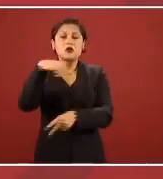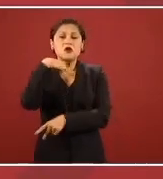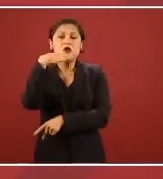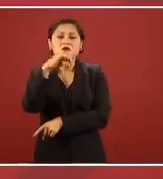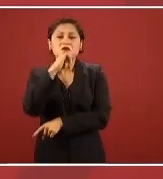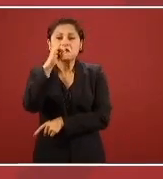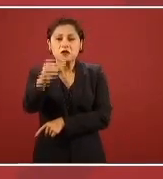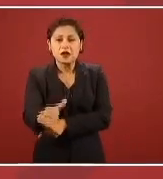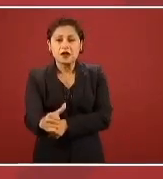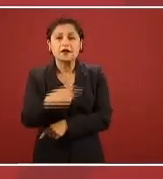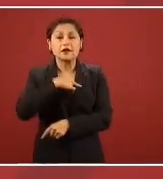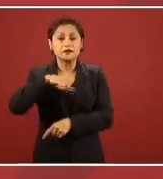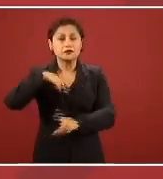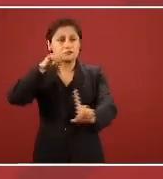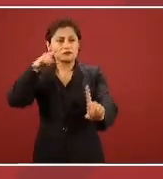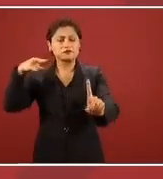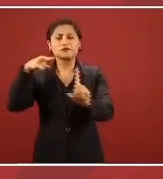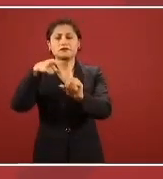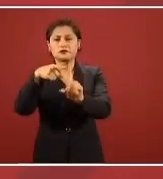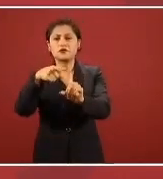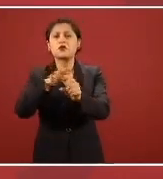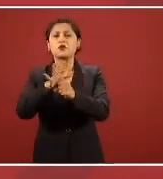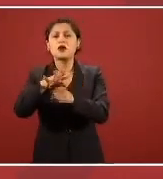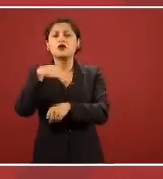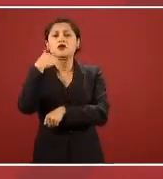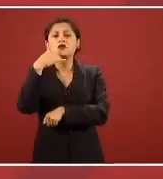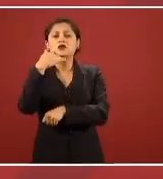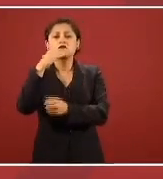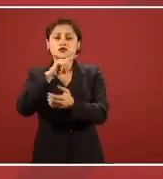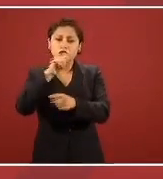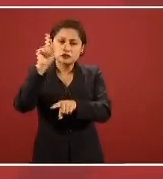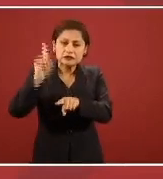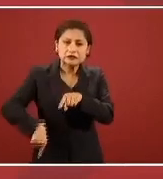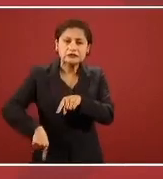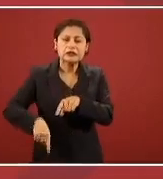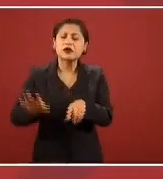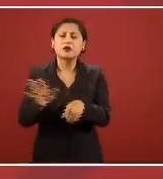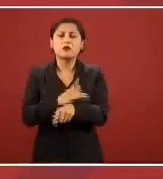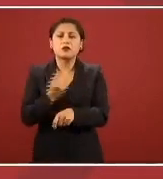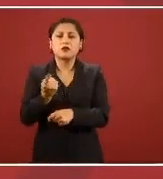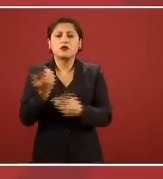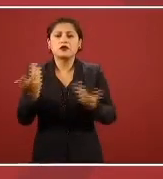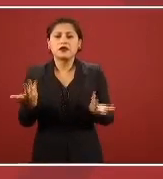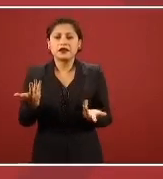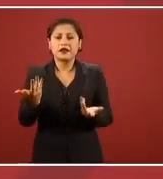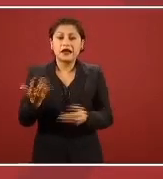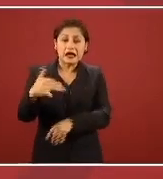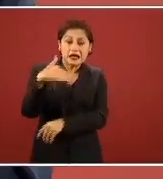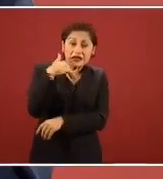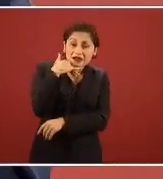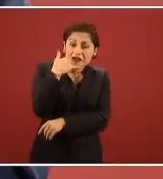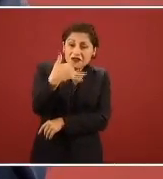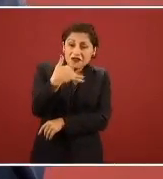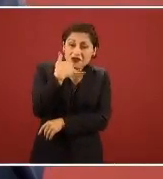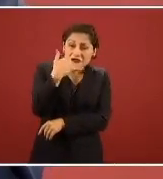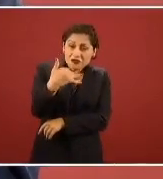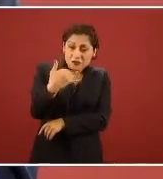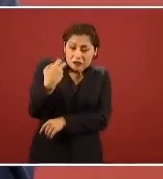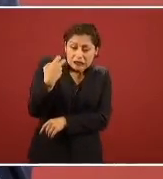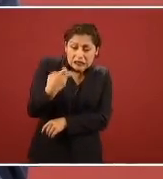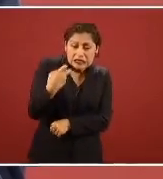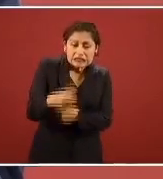do we sustain that we need to combat corruption? La corrupción Because es la causa